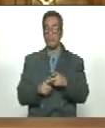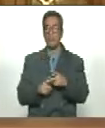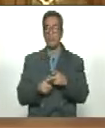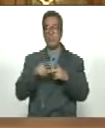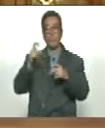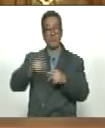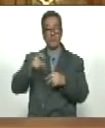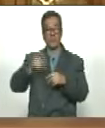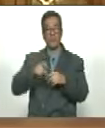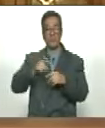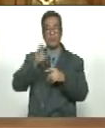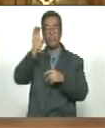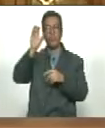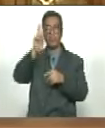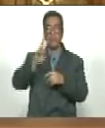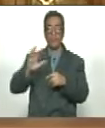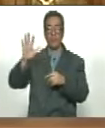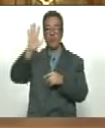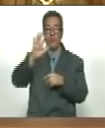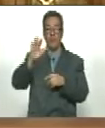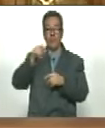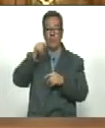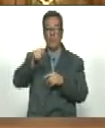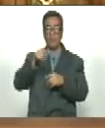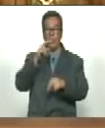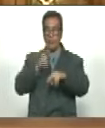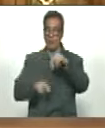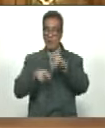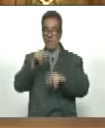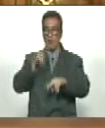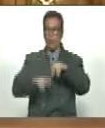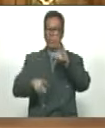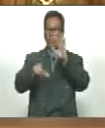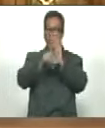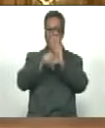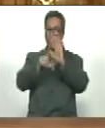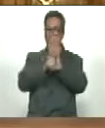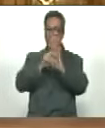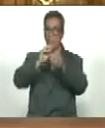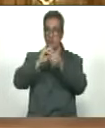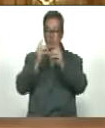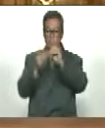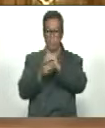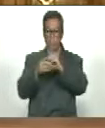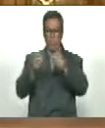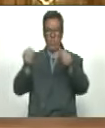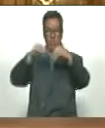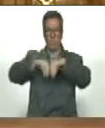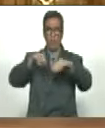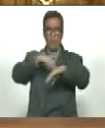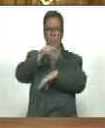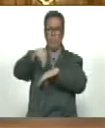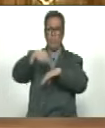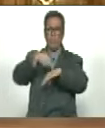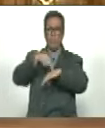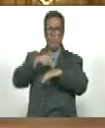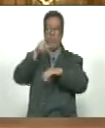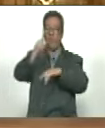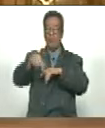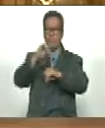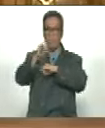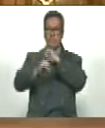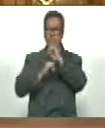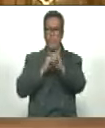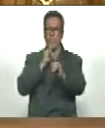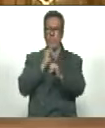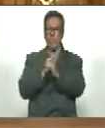las necesidades del país a través de la formación de leyes, reformas y acuerdos nacionales e